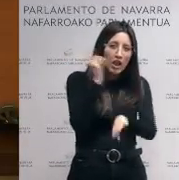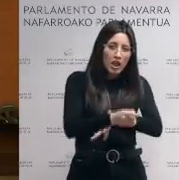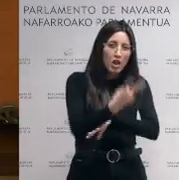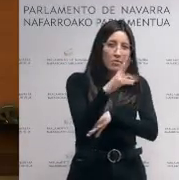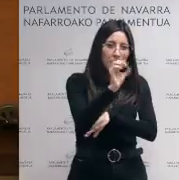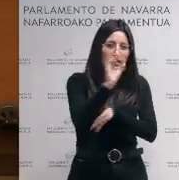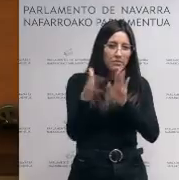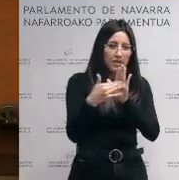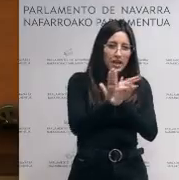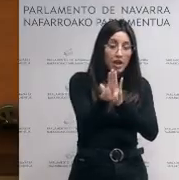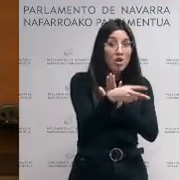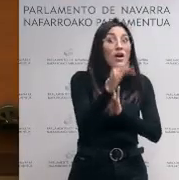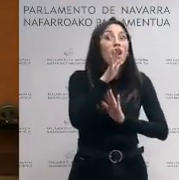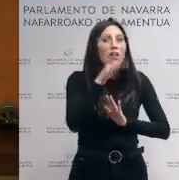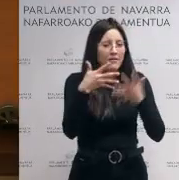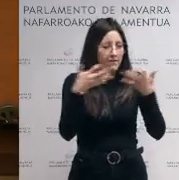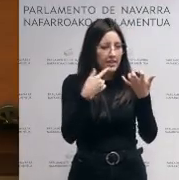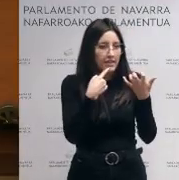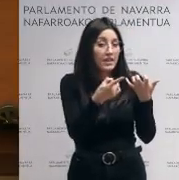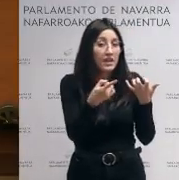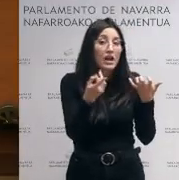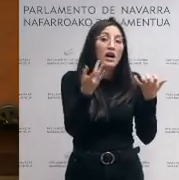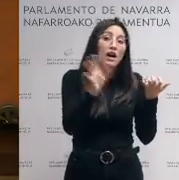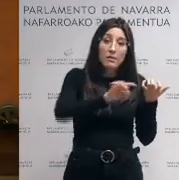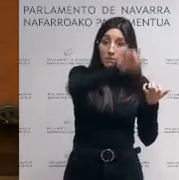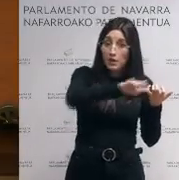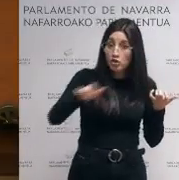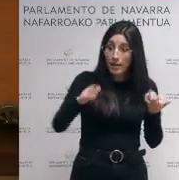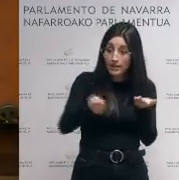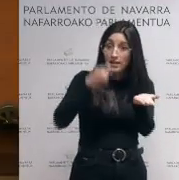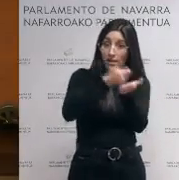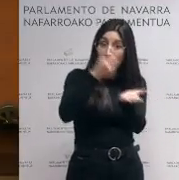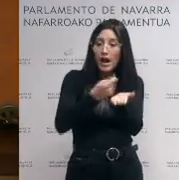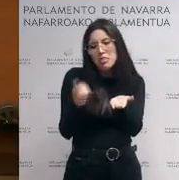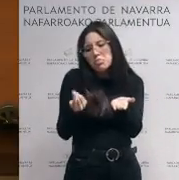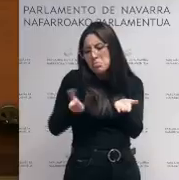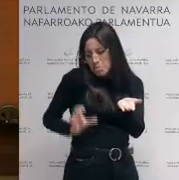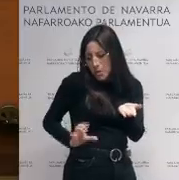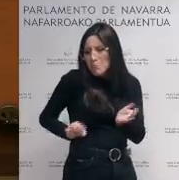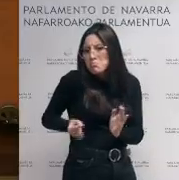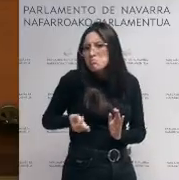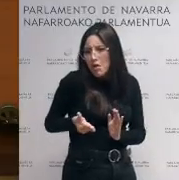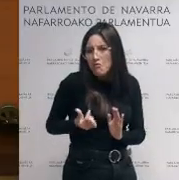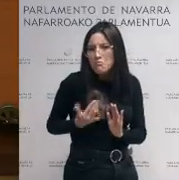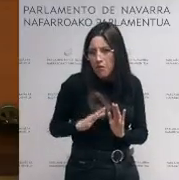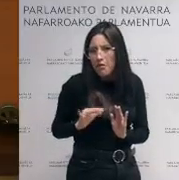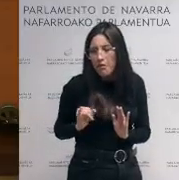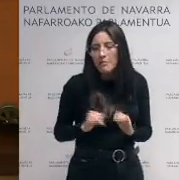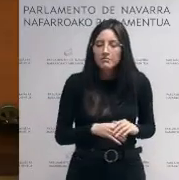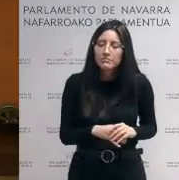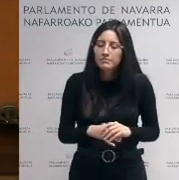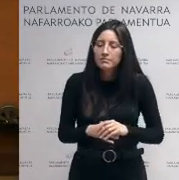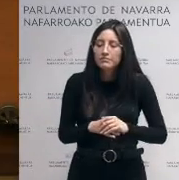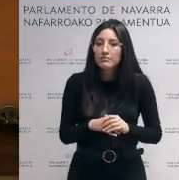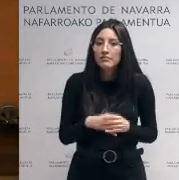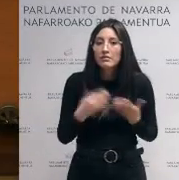abro comillas, dejar dinero en el bolsillo de los contribuyentes. Lo cierto es que la propuesta del Partido Nacionalista Vasco y